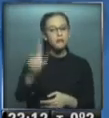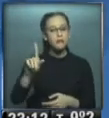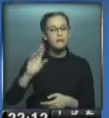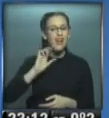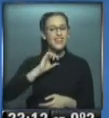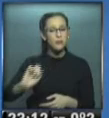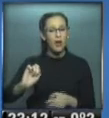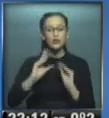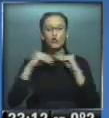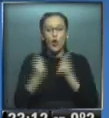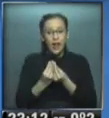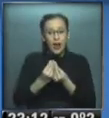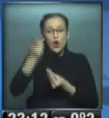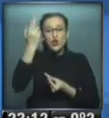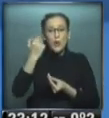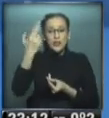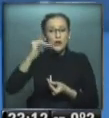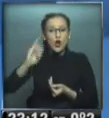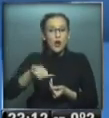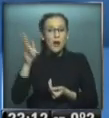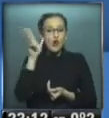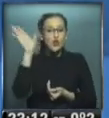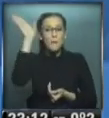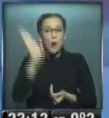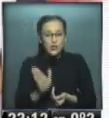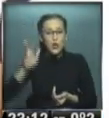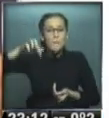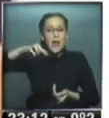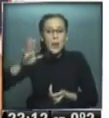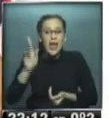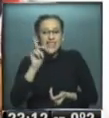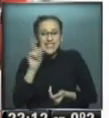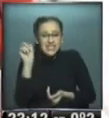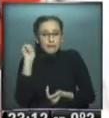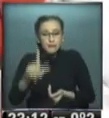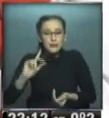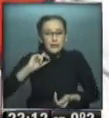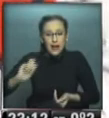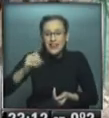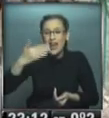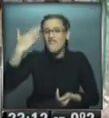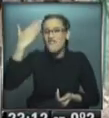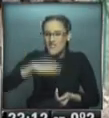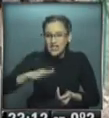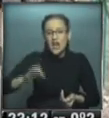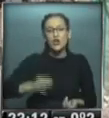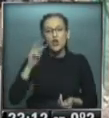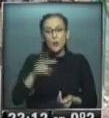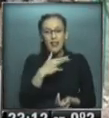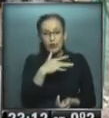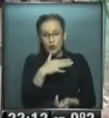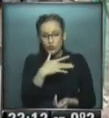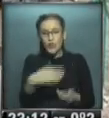llegar al 99,8% del Producto Bruto Interno a fines de 2014. Los datos